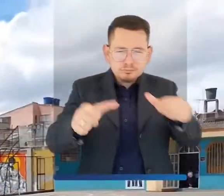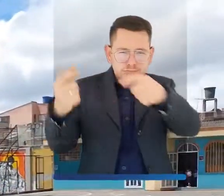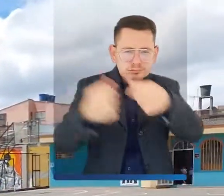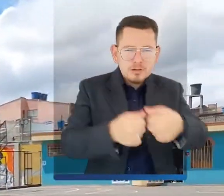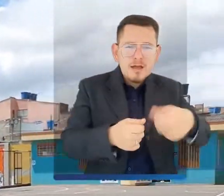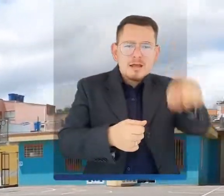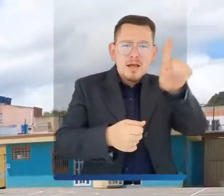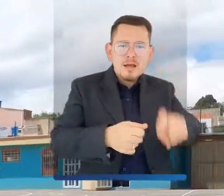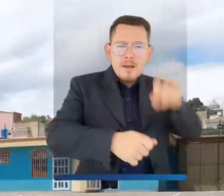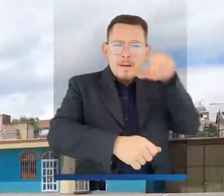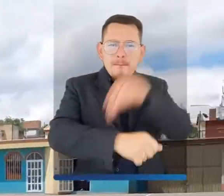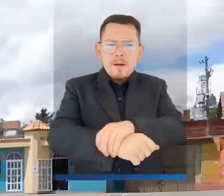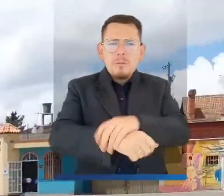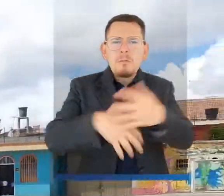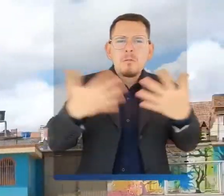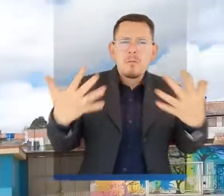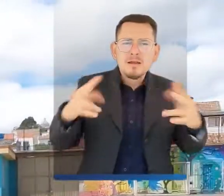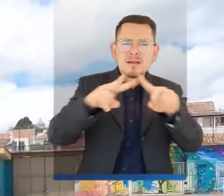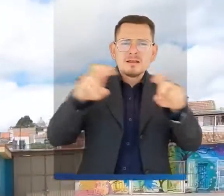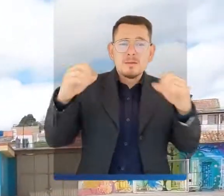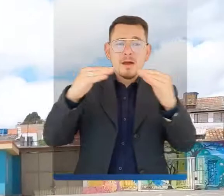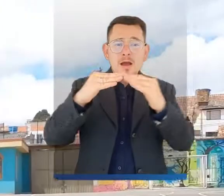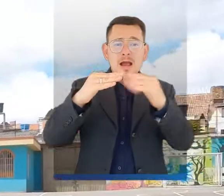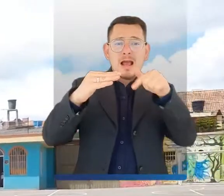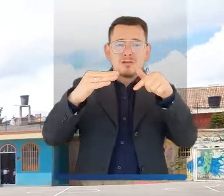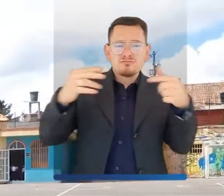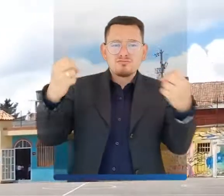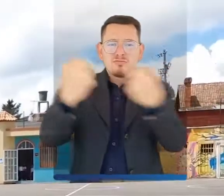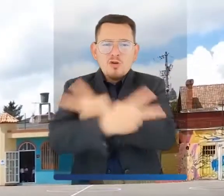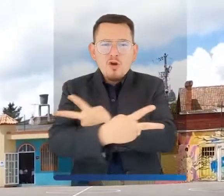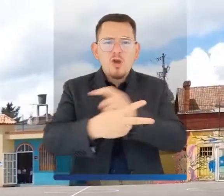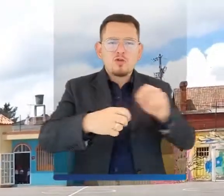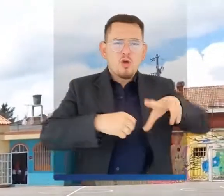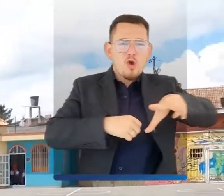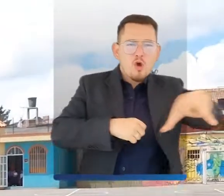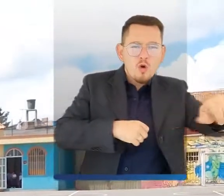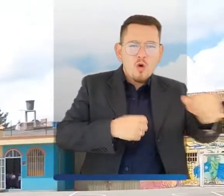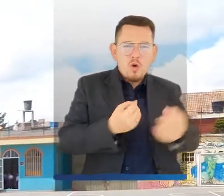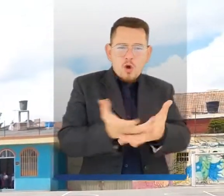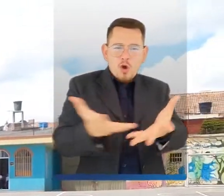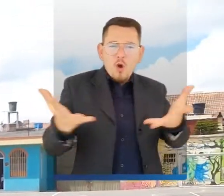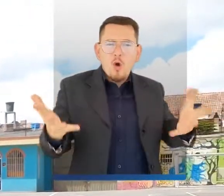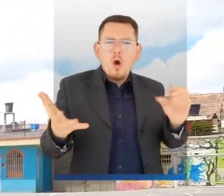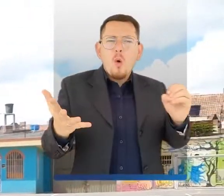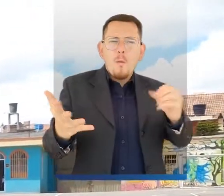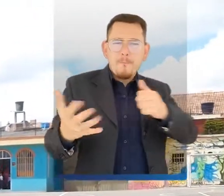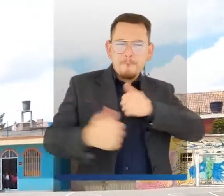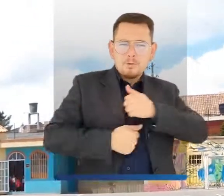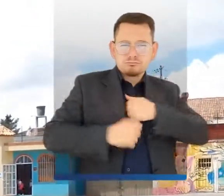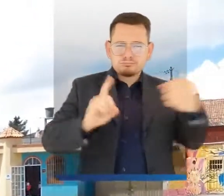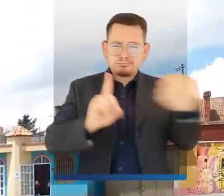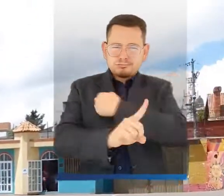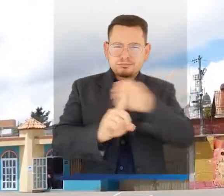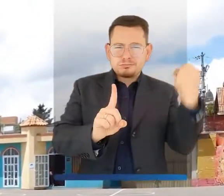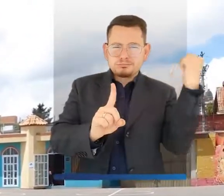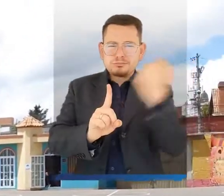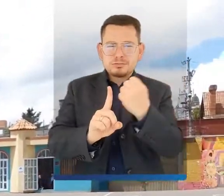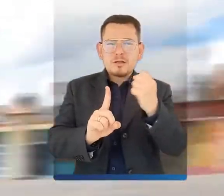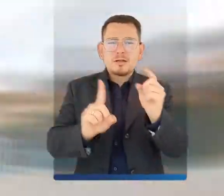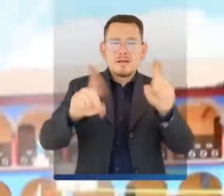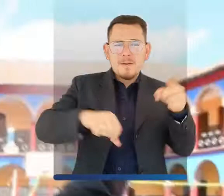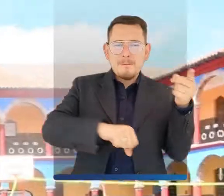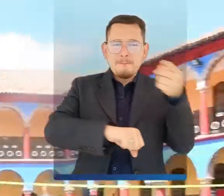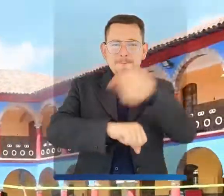y nada, queremos ver cómo nos va, qué cuentan los chicos, qué dicen los profesores, estamos el rector. Nada, hagámosle a ver qué nos encontramos por